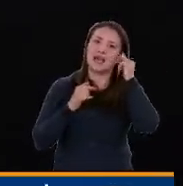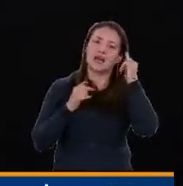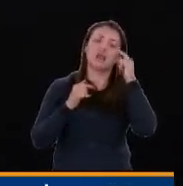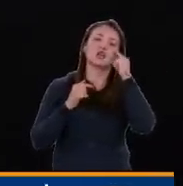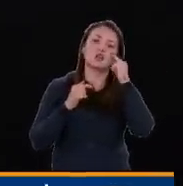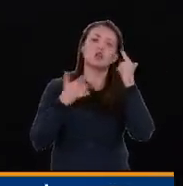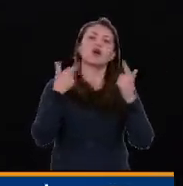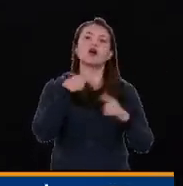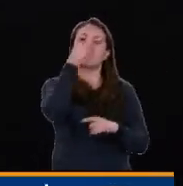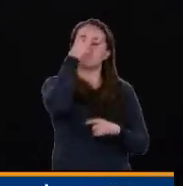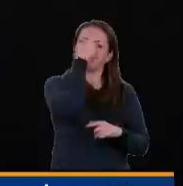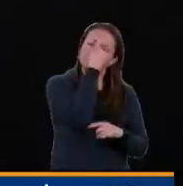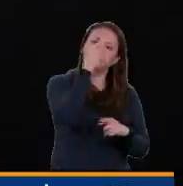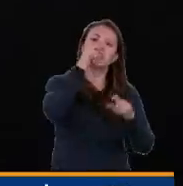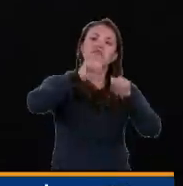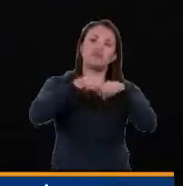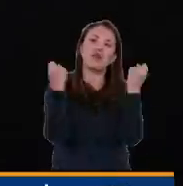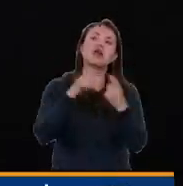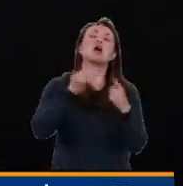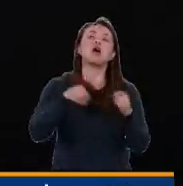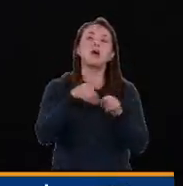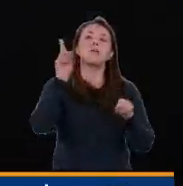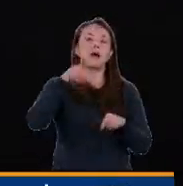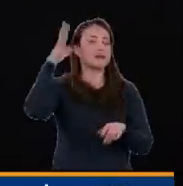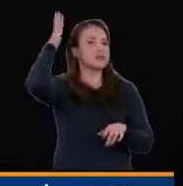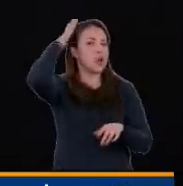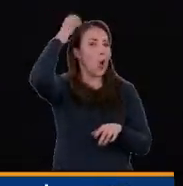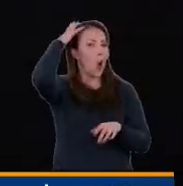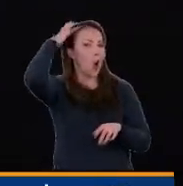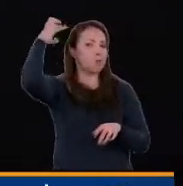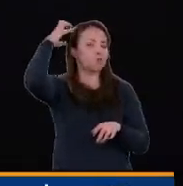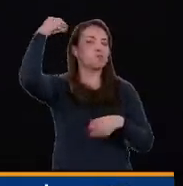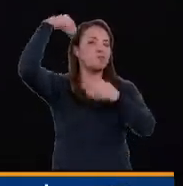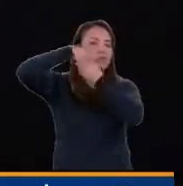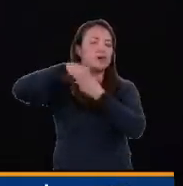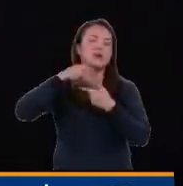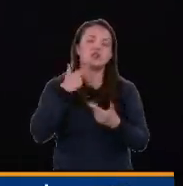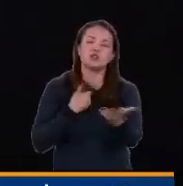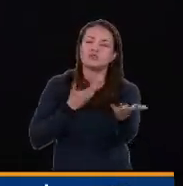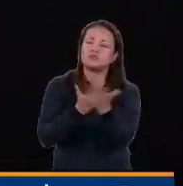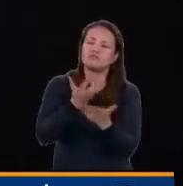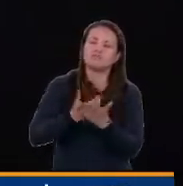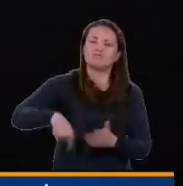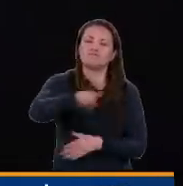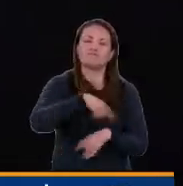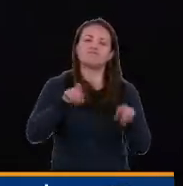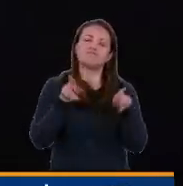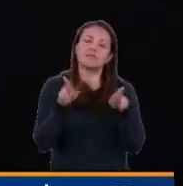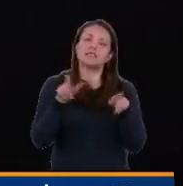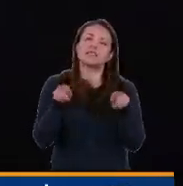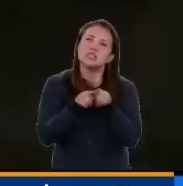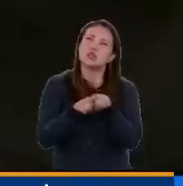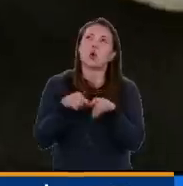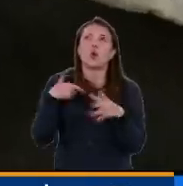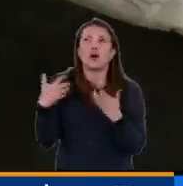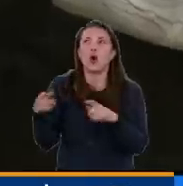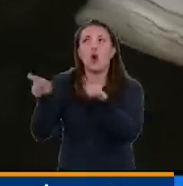tengo un hematoma en la parte derecha de mi cabeza. El gran consejo que yo doy, que quisiera haber recibido en toda mi